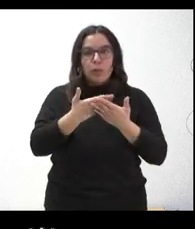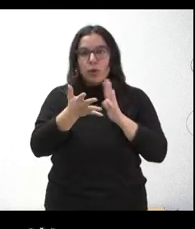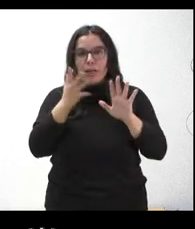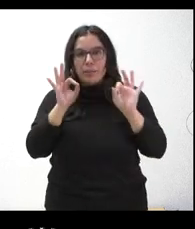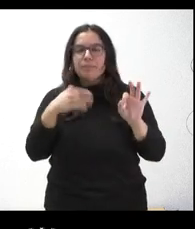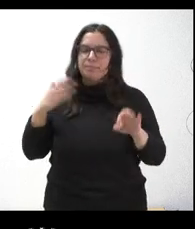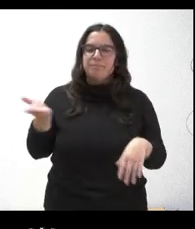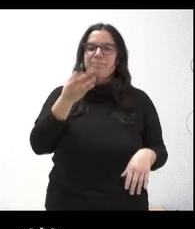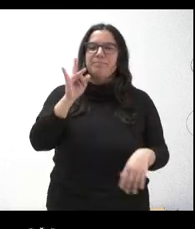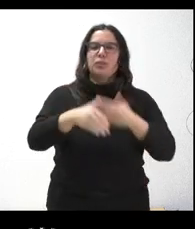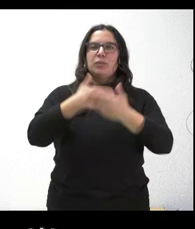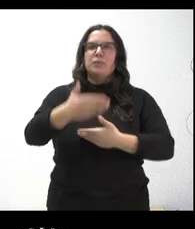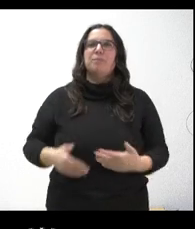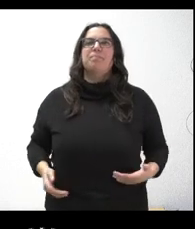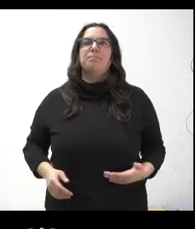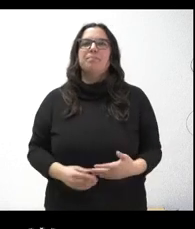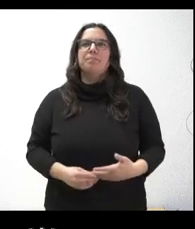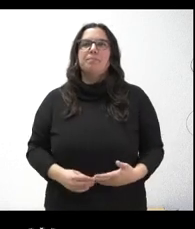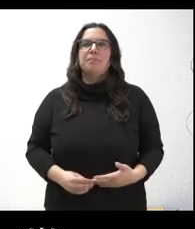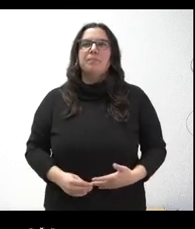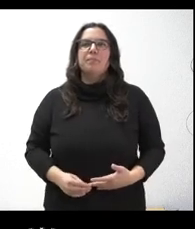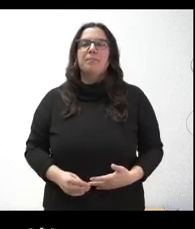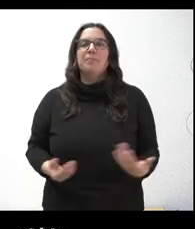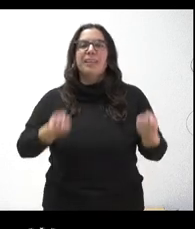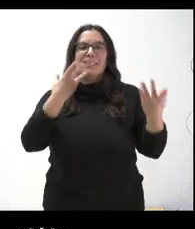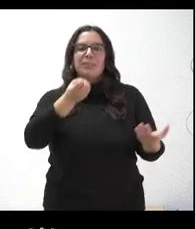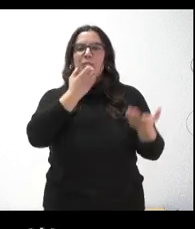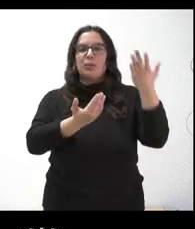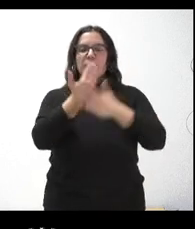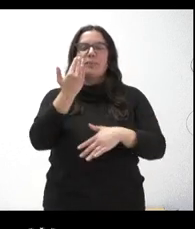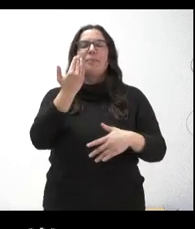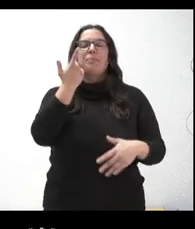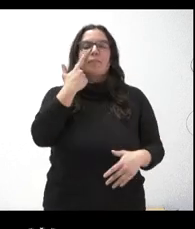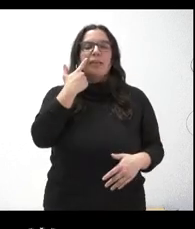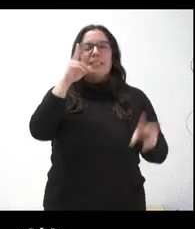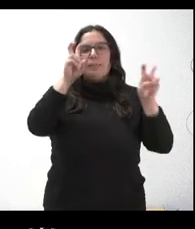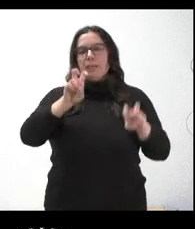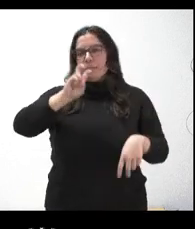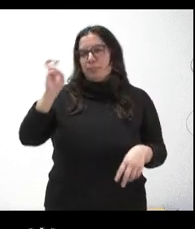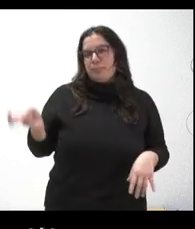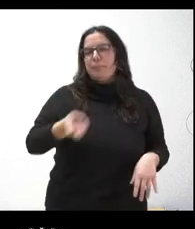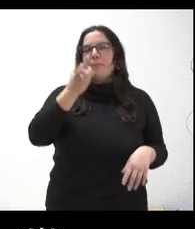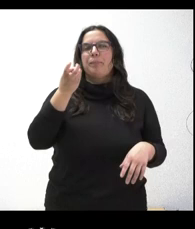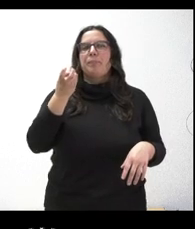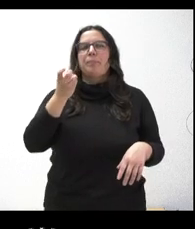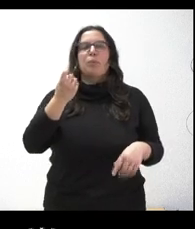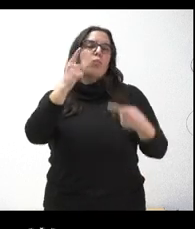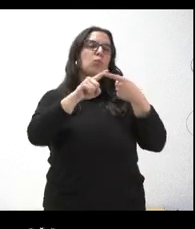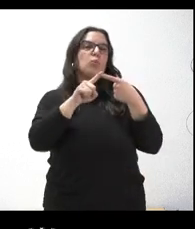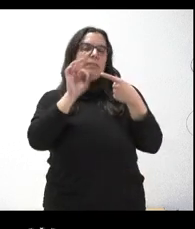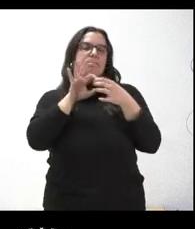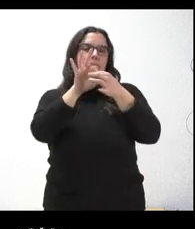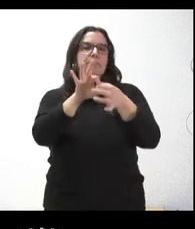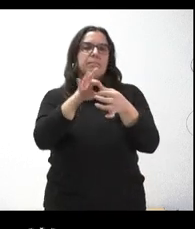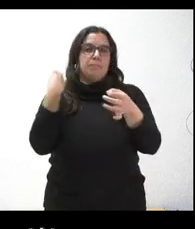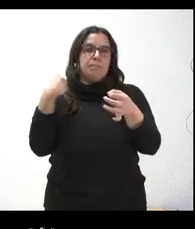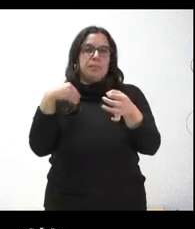adelante sí se te oye Sí vale qué tal Buenos días Eh a ver tenía varias cuestiones Eh bueno una de ellas sí tenía que ver con